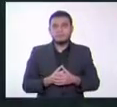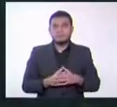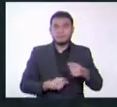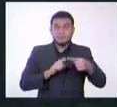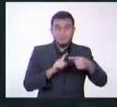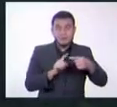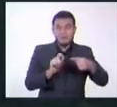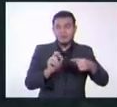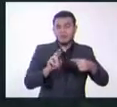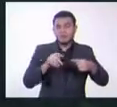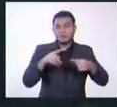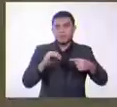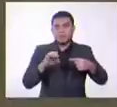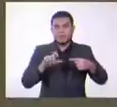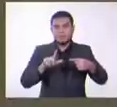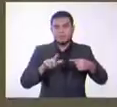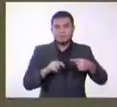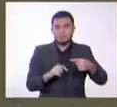tropical,